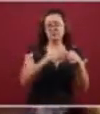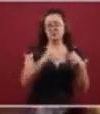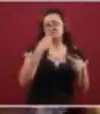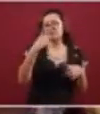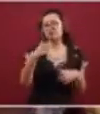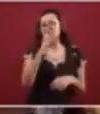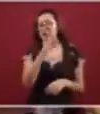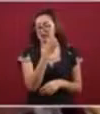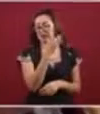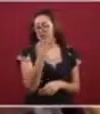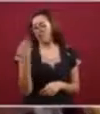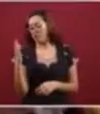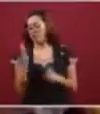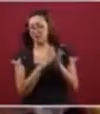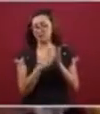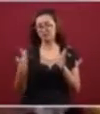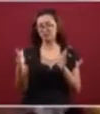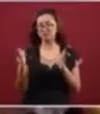febrero